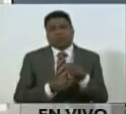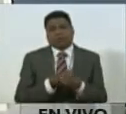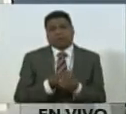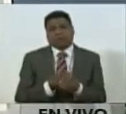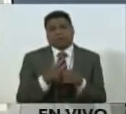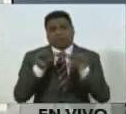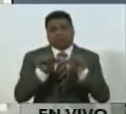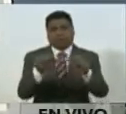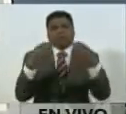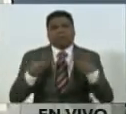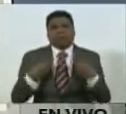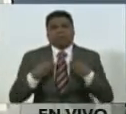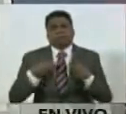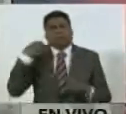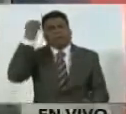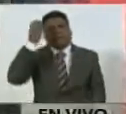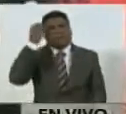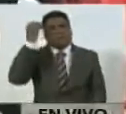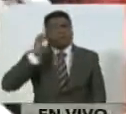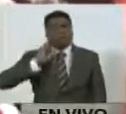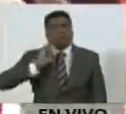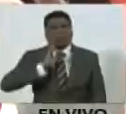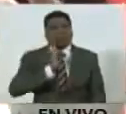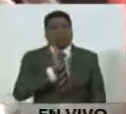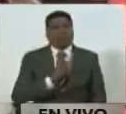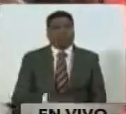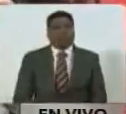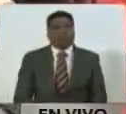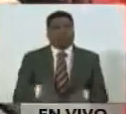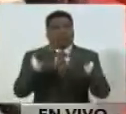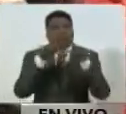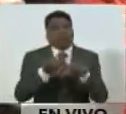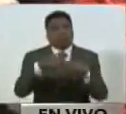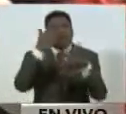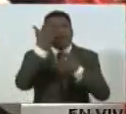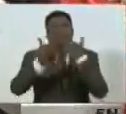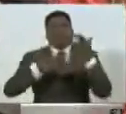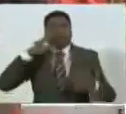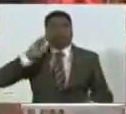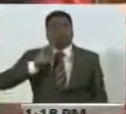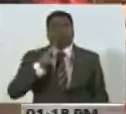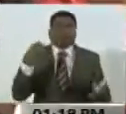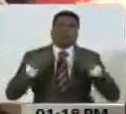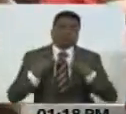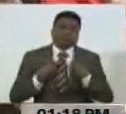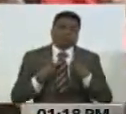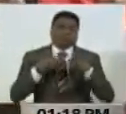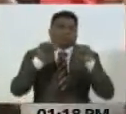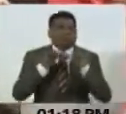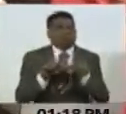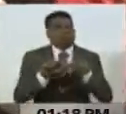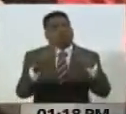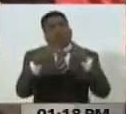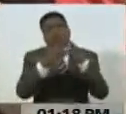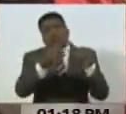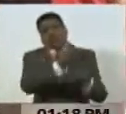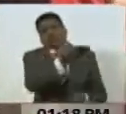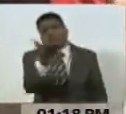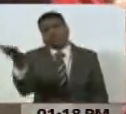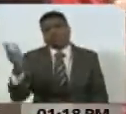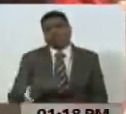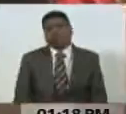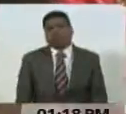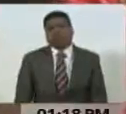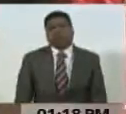mantiene viva el pensamiento bolivariano, mantiene vivo el canto bolivariano, mantiene vivo todo